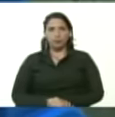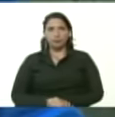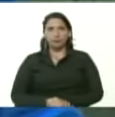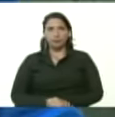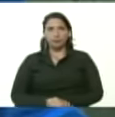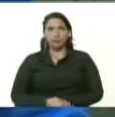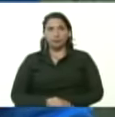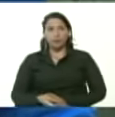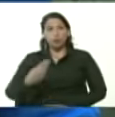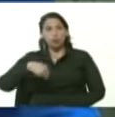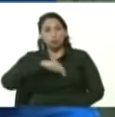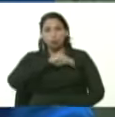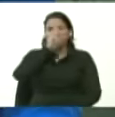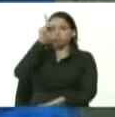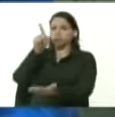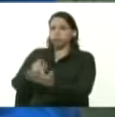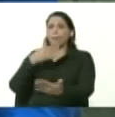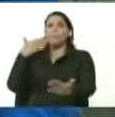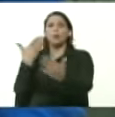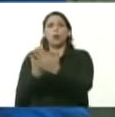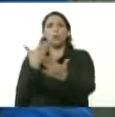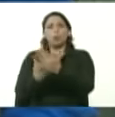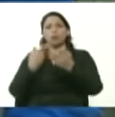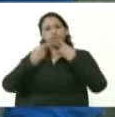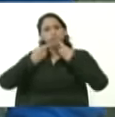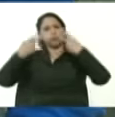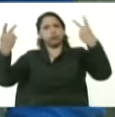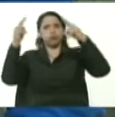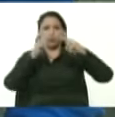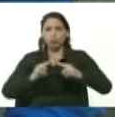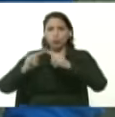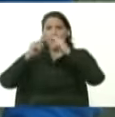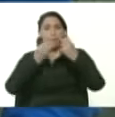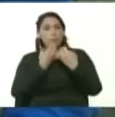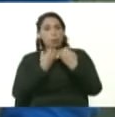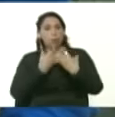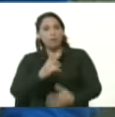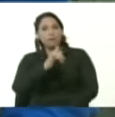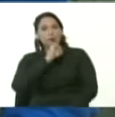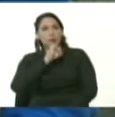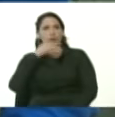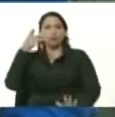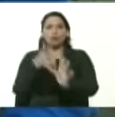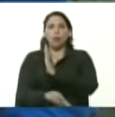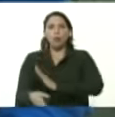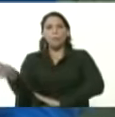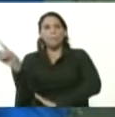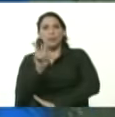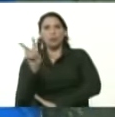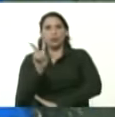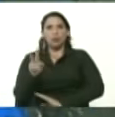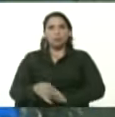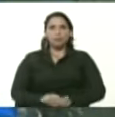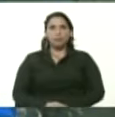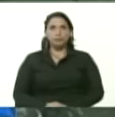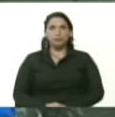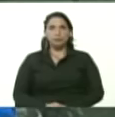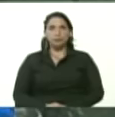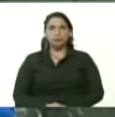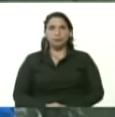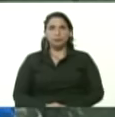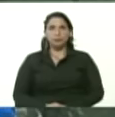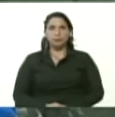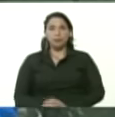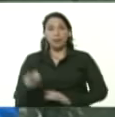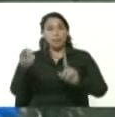Venimos con el propósito de dar a conocer muy buenas noticias sobre la República Bolivariana de Venezuela.